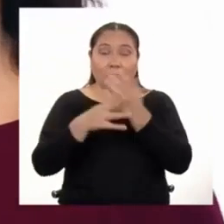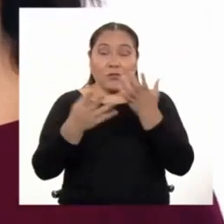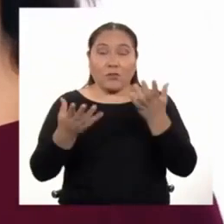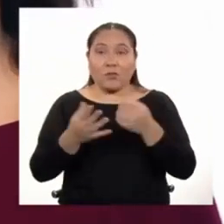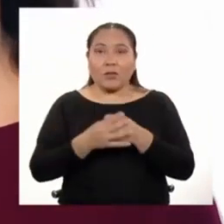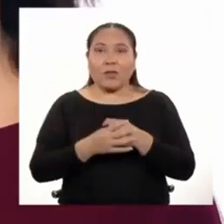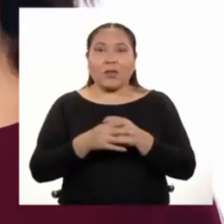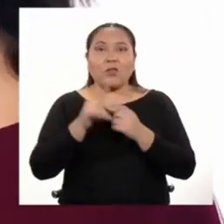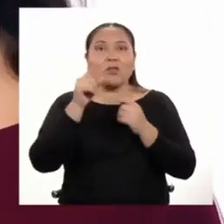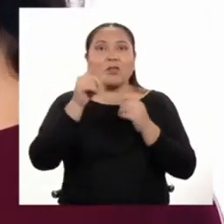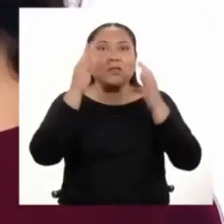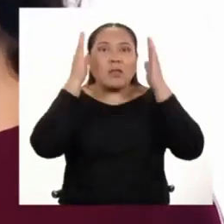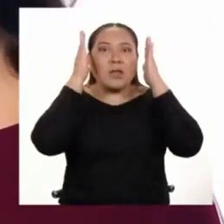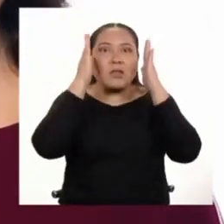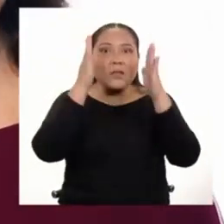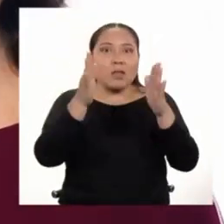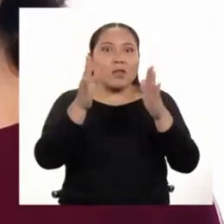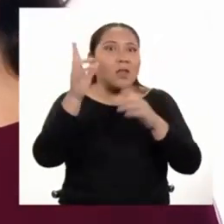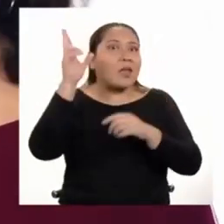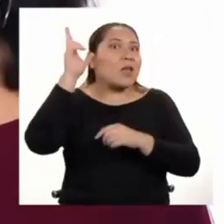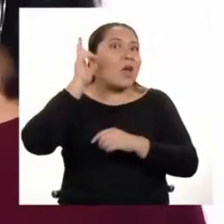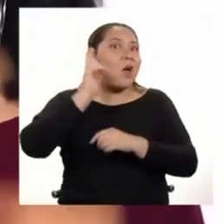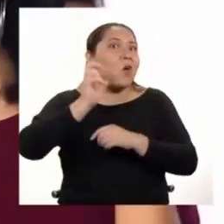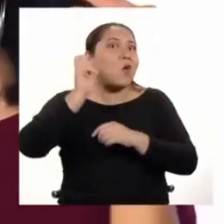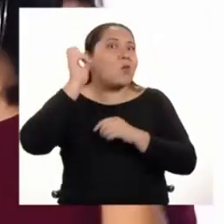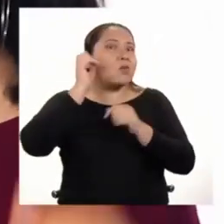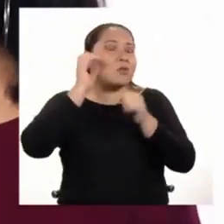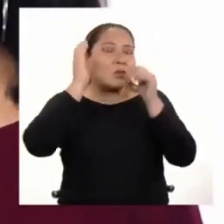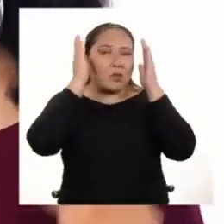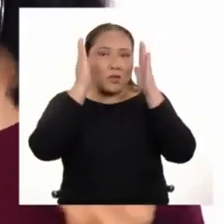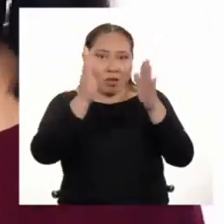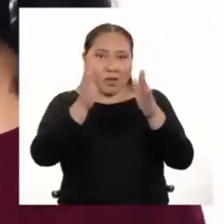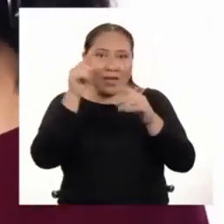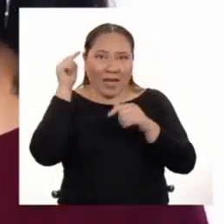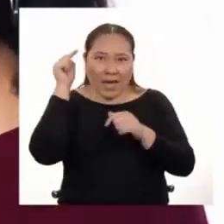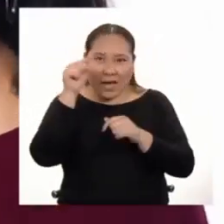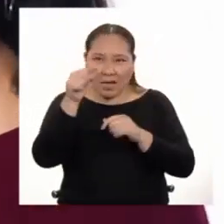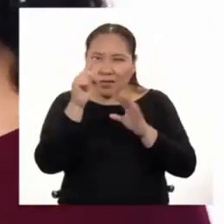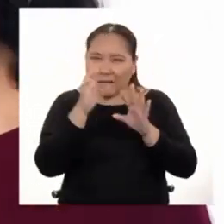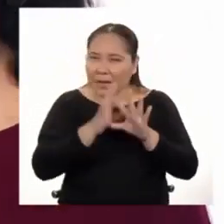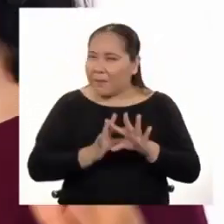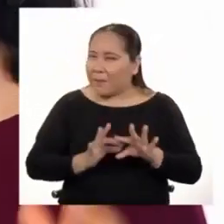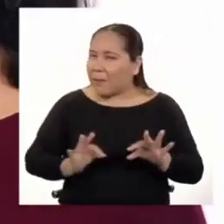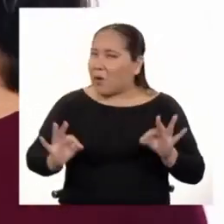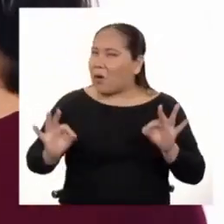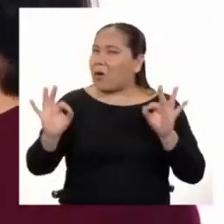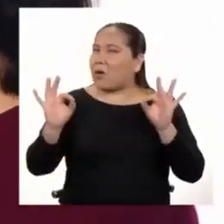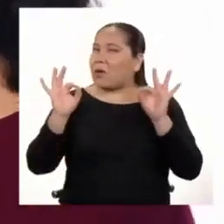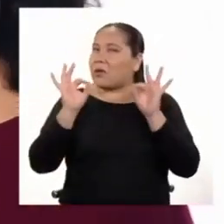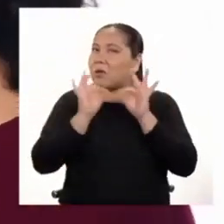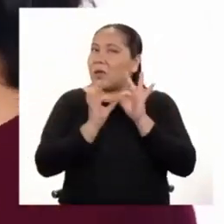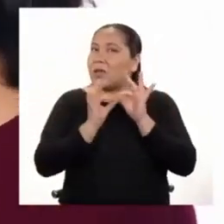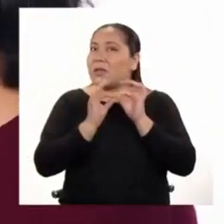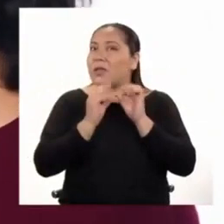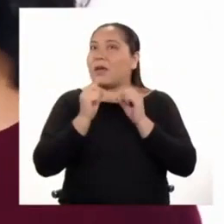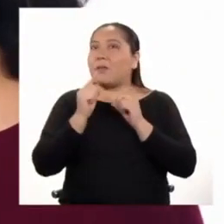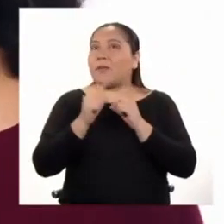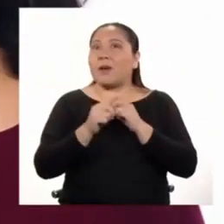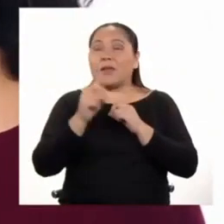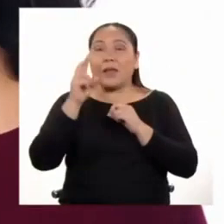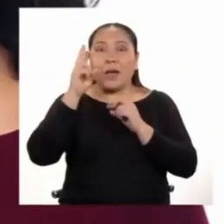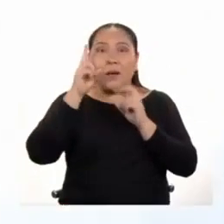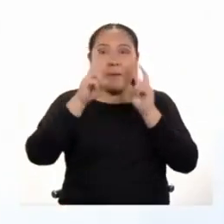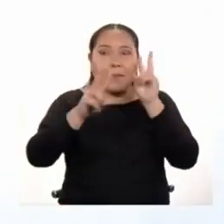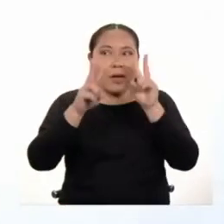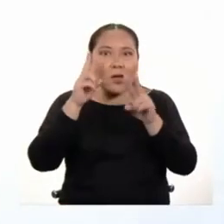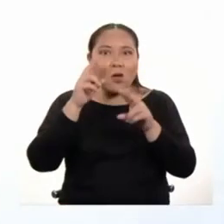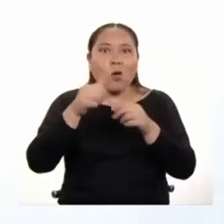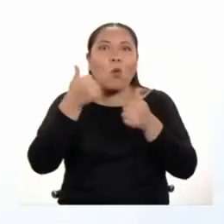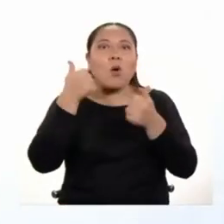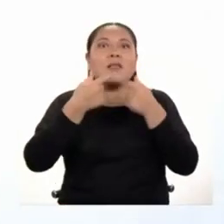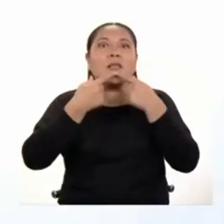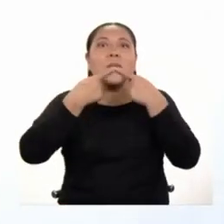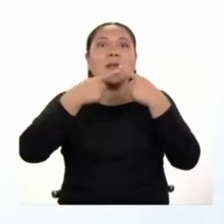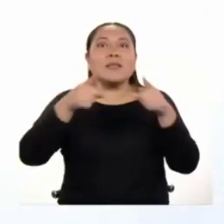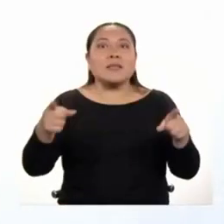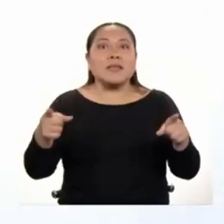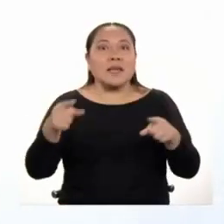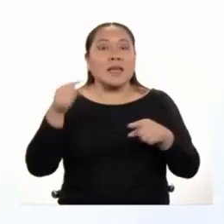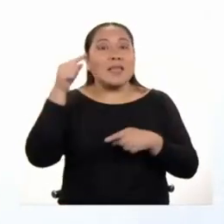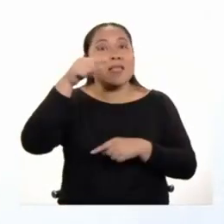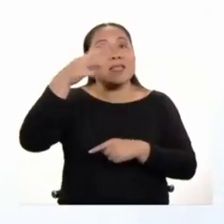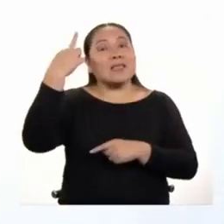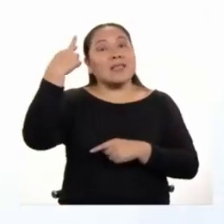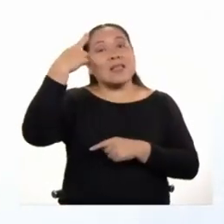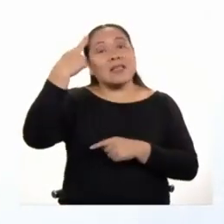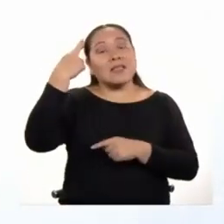y practicar la escucha activa es esencial para captar los mensajes. Es por